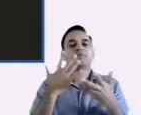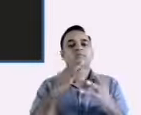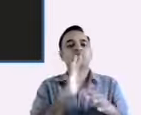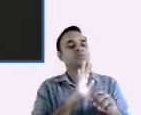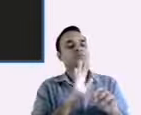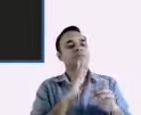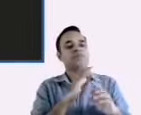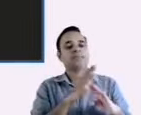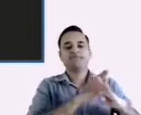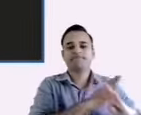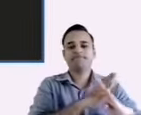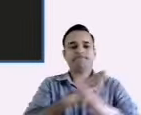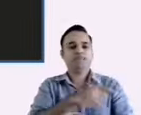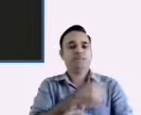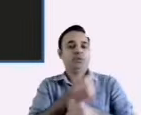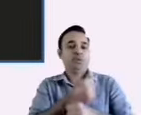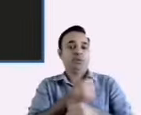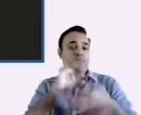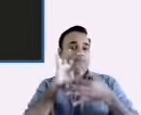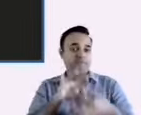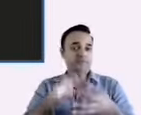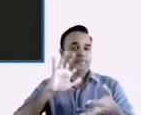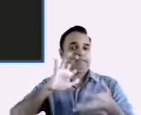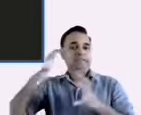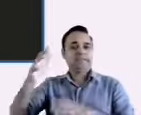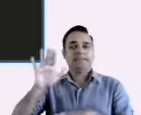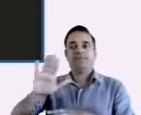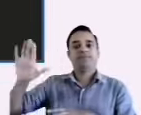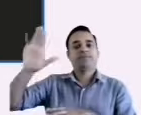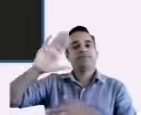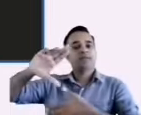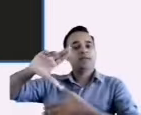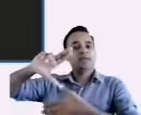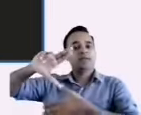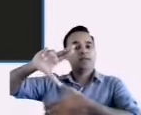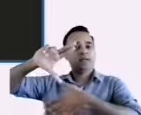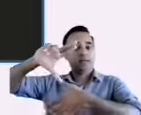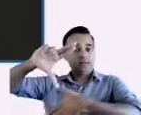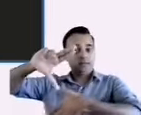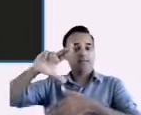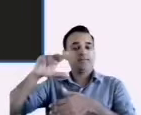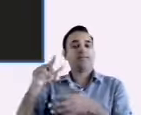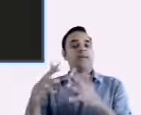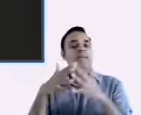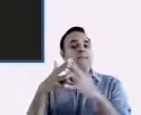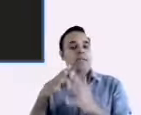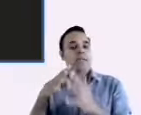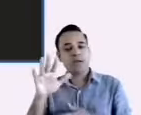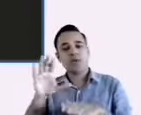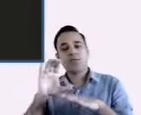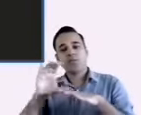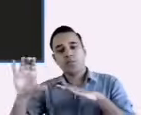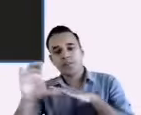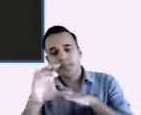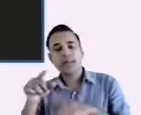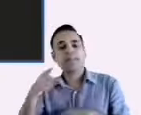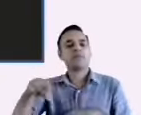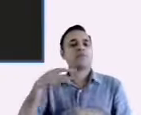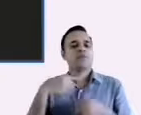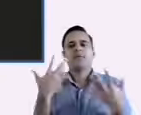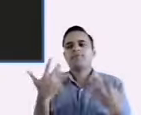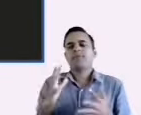transporte agua y salud con enfoque de resiliencia preventiva pero también casos